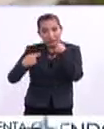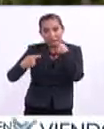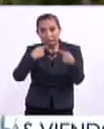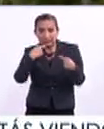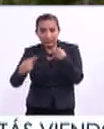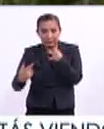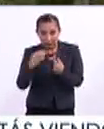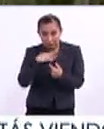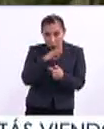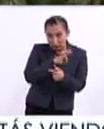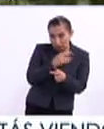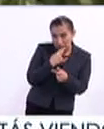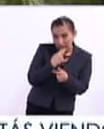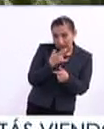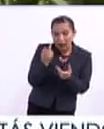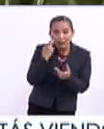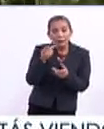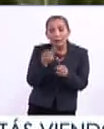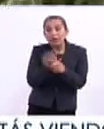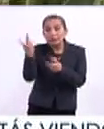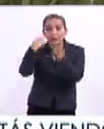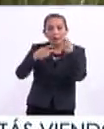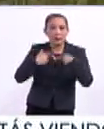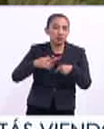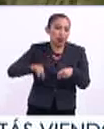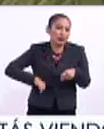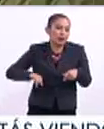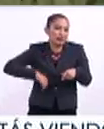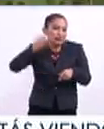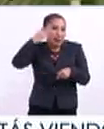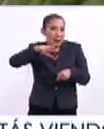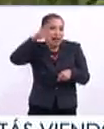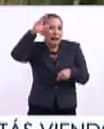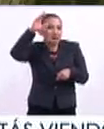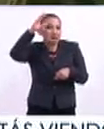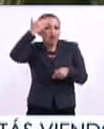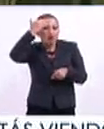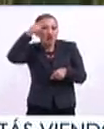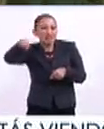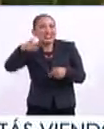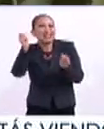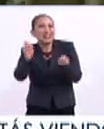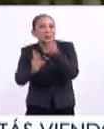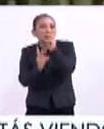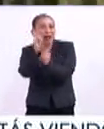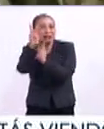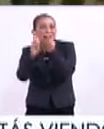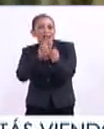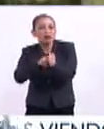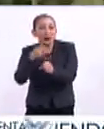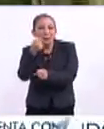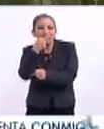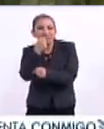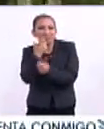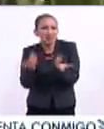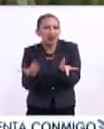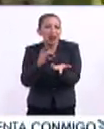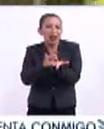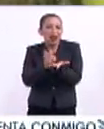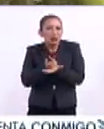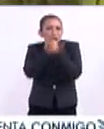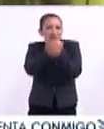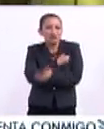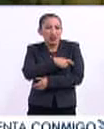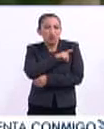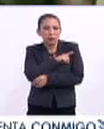obviamente. Entonces ahí te puedes esperar que pues sí venga gente que sí tiene un punto de vista muy específico, pues a defenderlo, yo qué